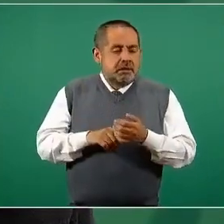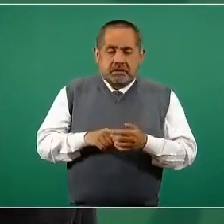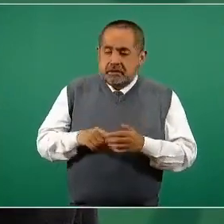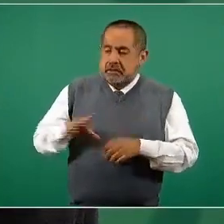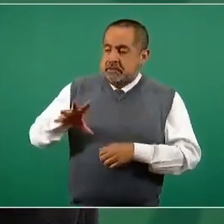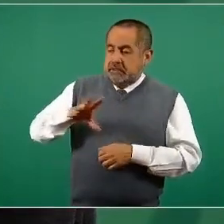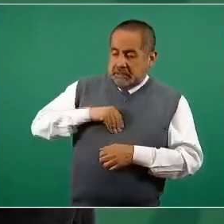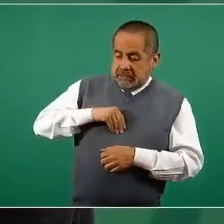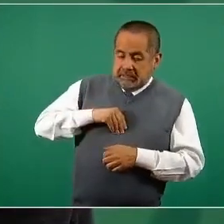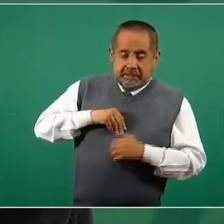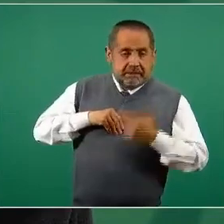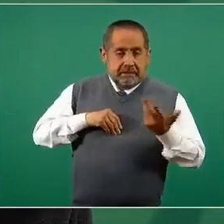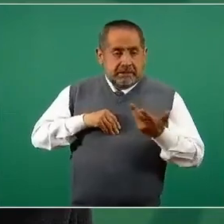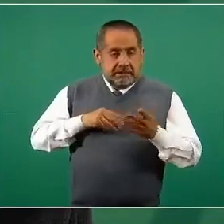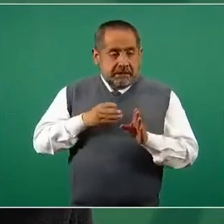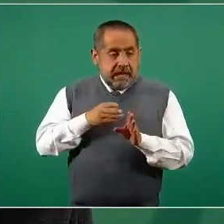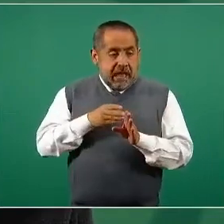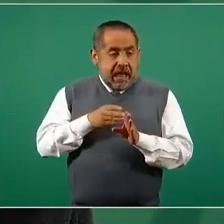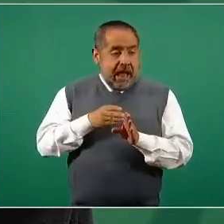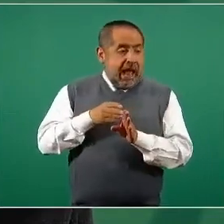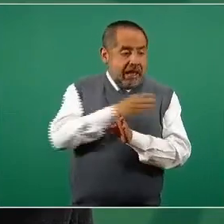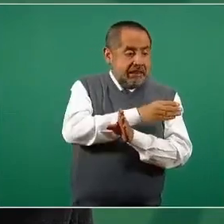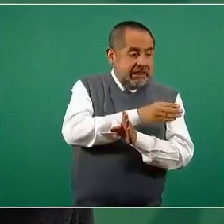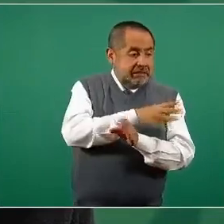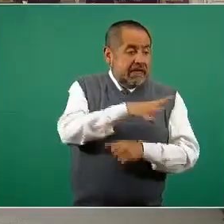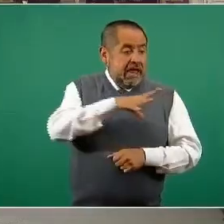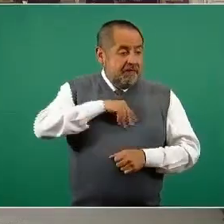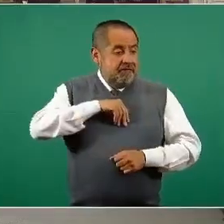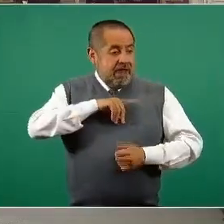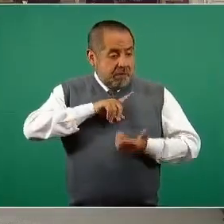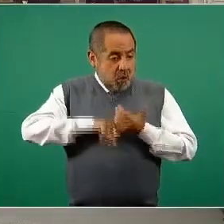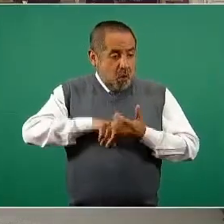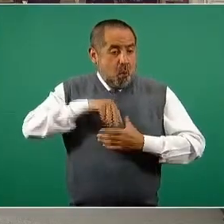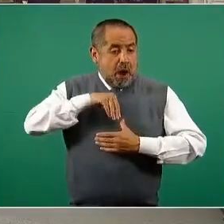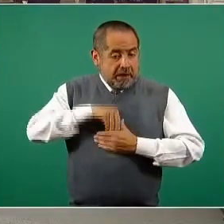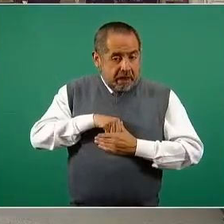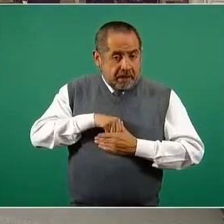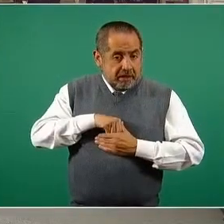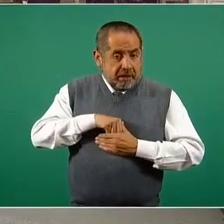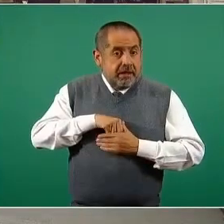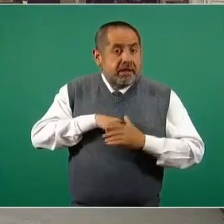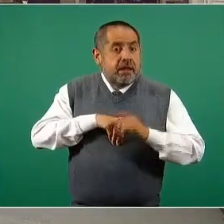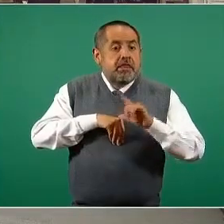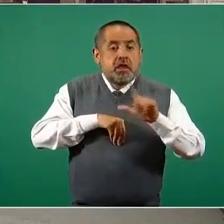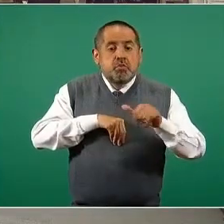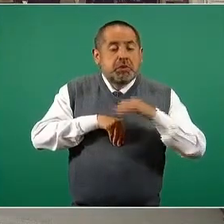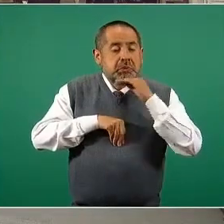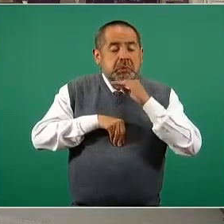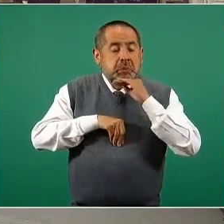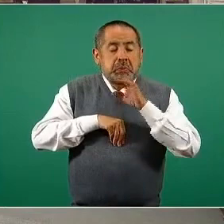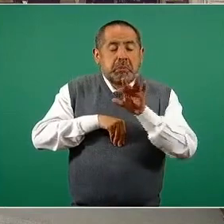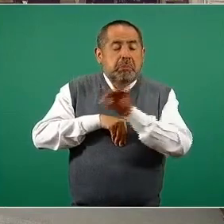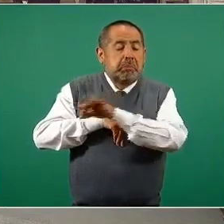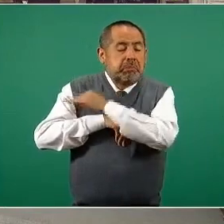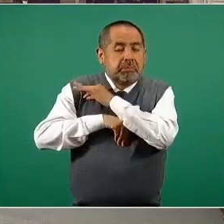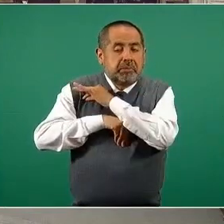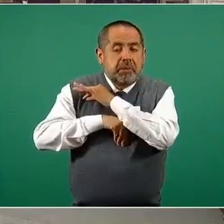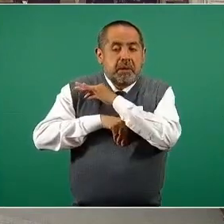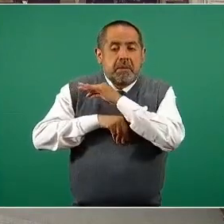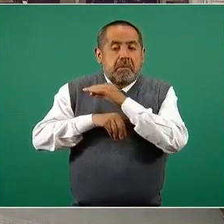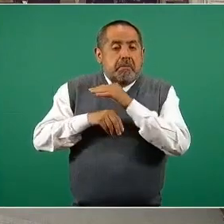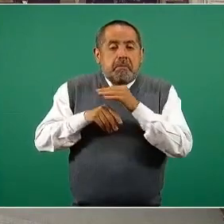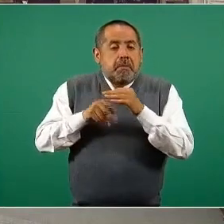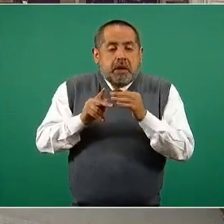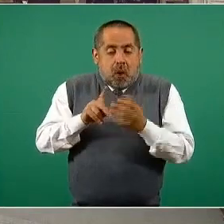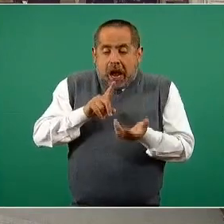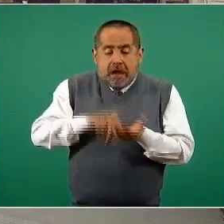contagio obviamente puede ser previo a la aplicación de la vacuna. Ya comentábamos, recordemos que el virus SARS-CoV-2 tiene un periodo